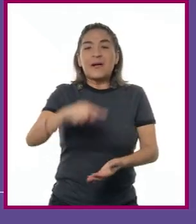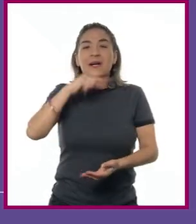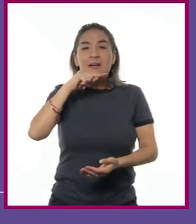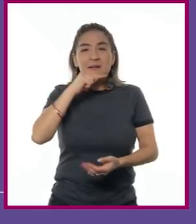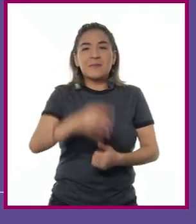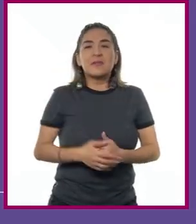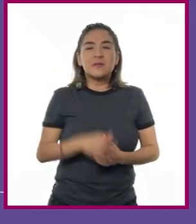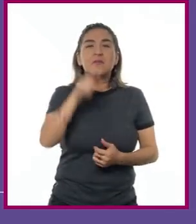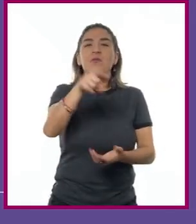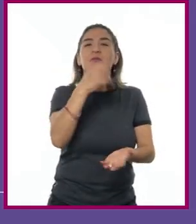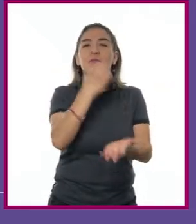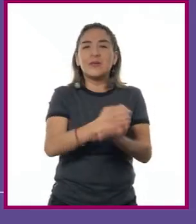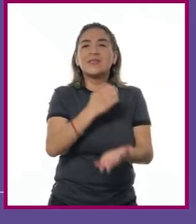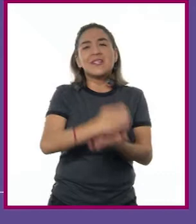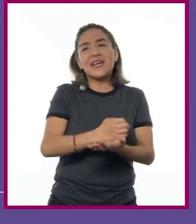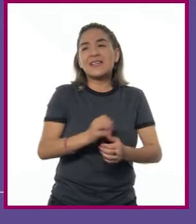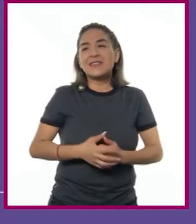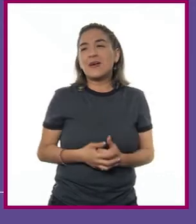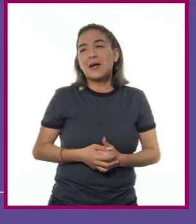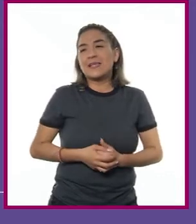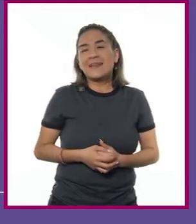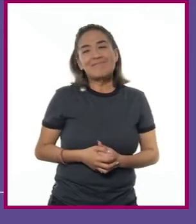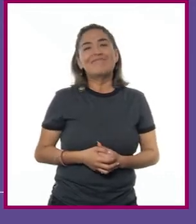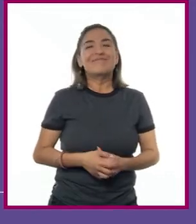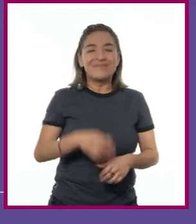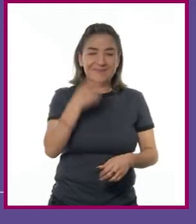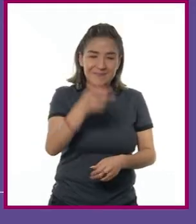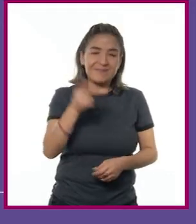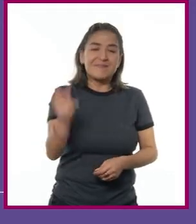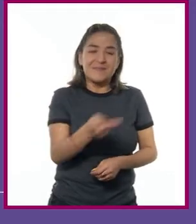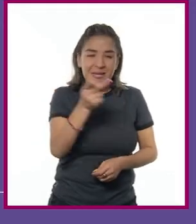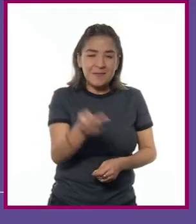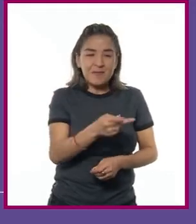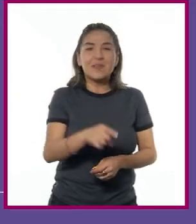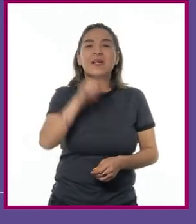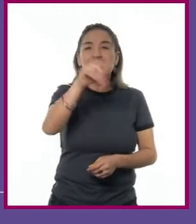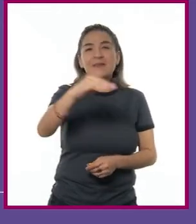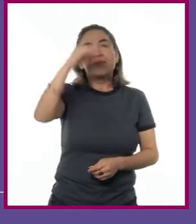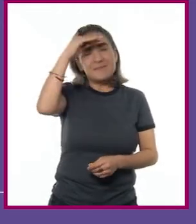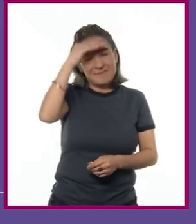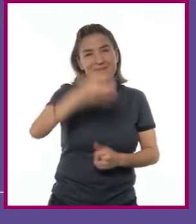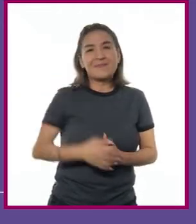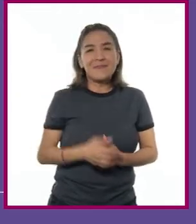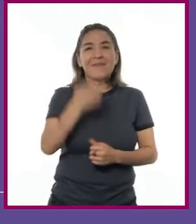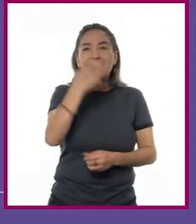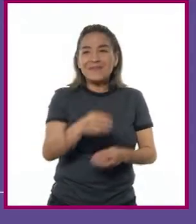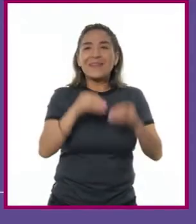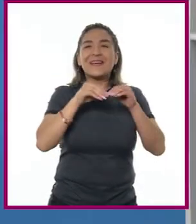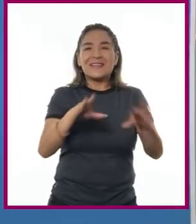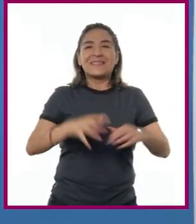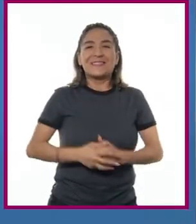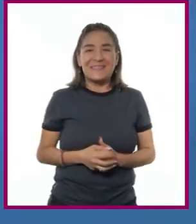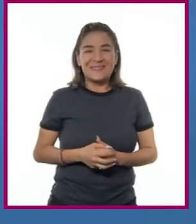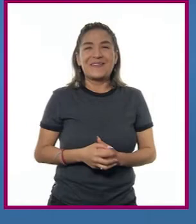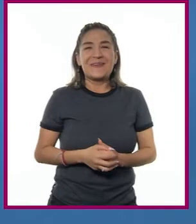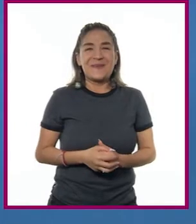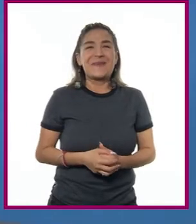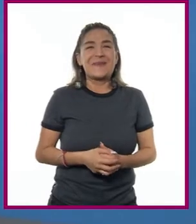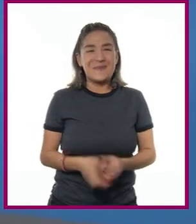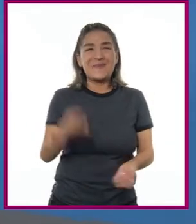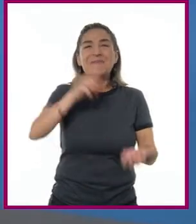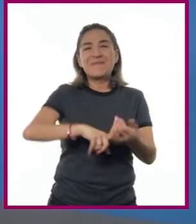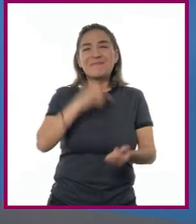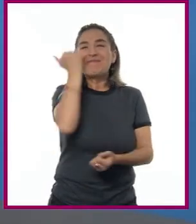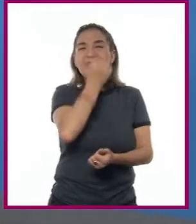su cuaderno para que anoten las ideas principales, preguntas y reflexiones que surjan durante la exposición. A las